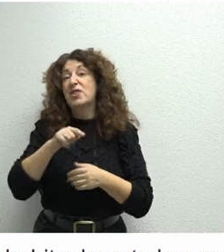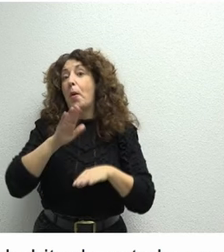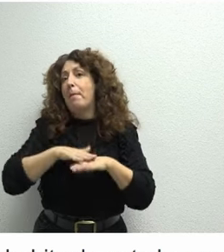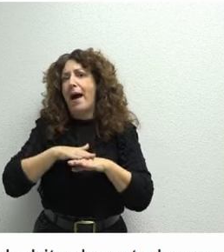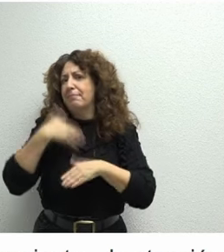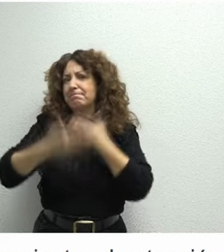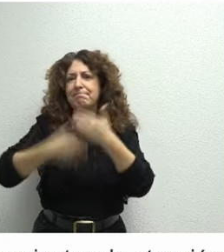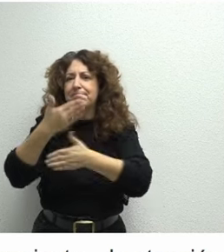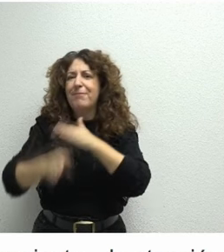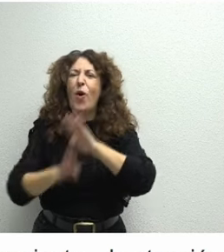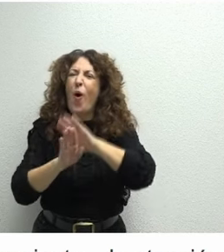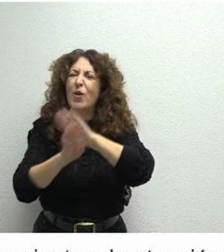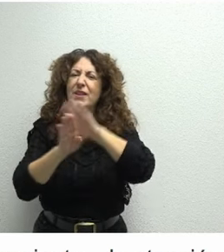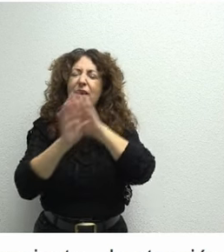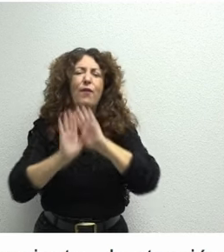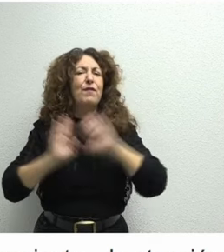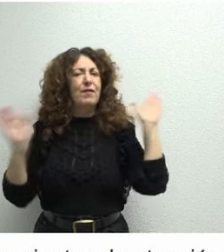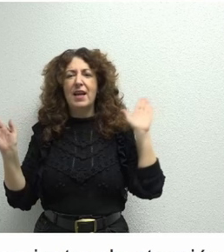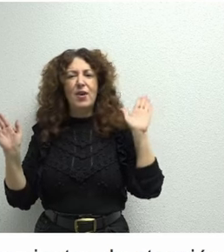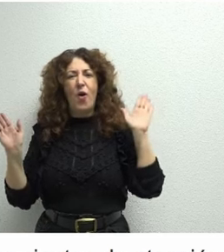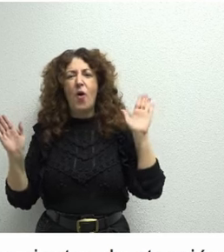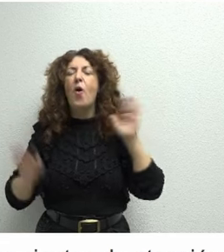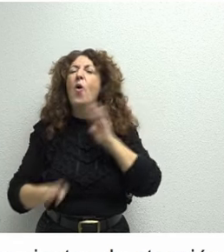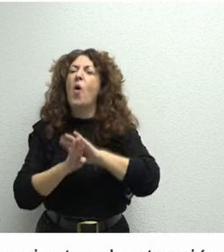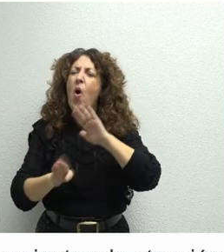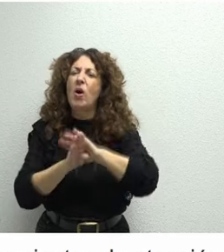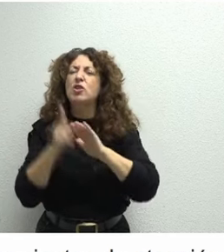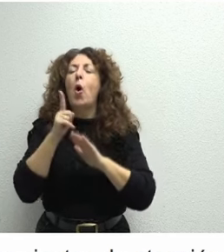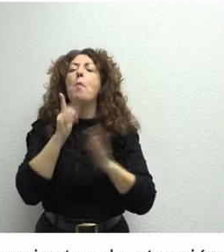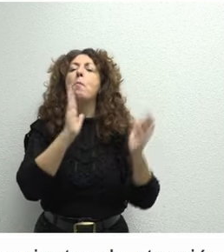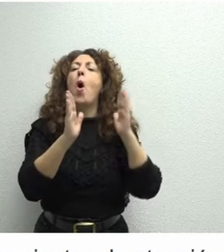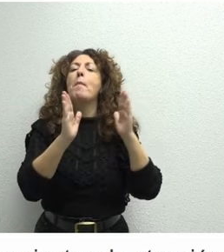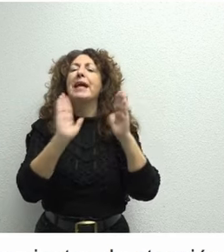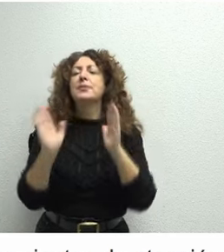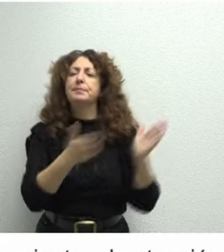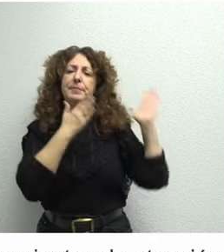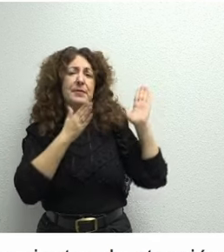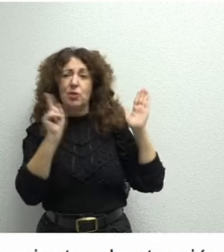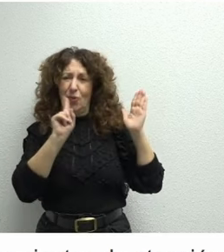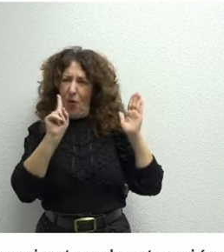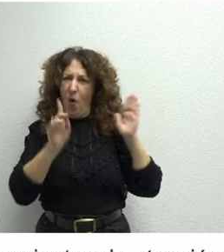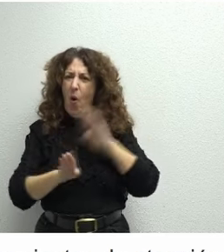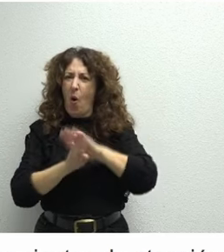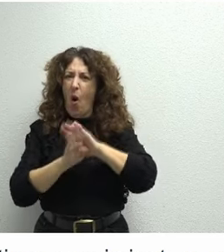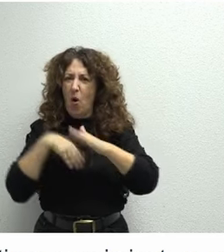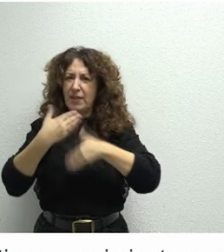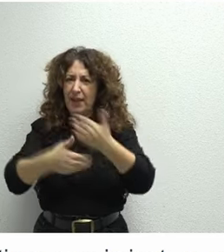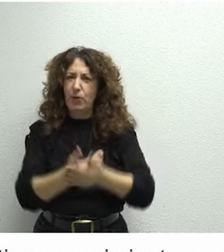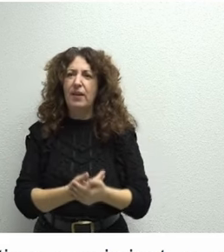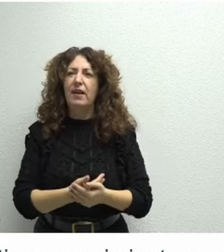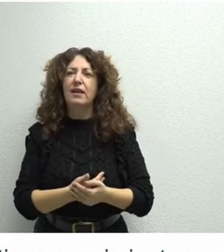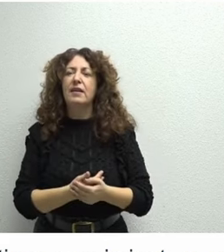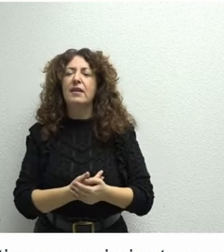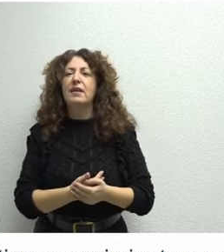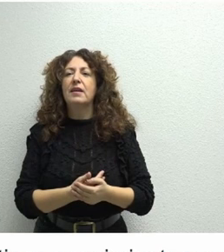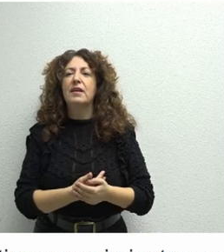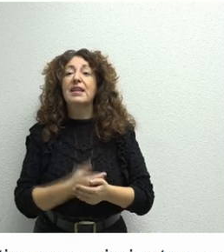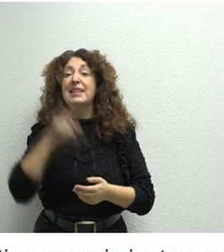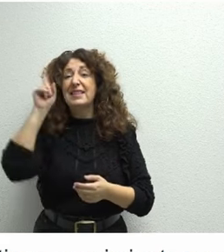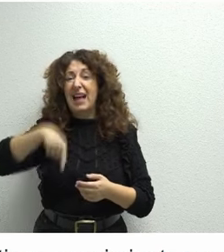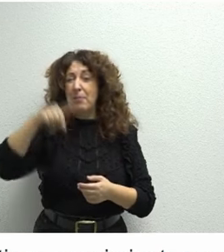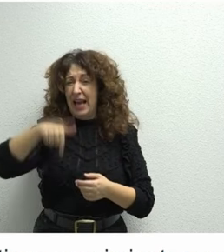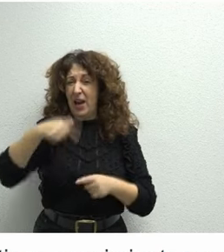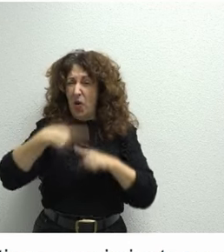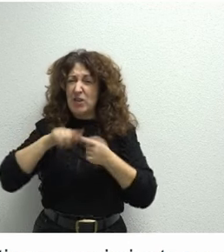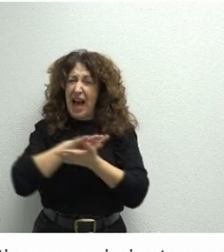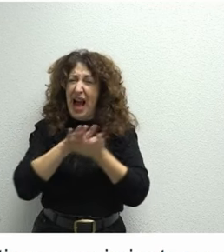continuidad No porque no no se trata de que atendemos en ese momento sino que tiene todo esto en algo que bueno aquí se ha habado también no